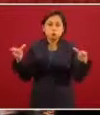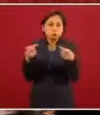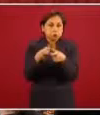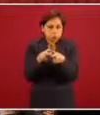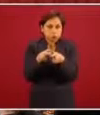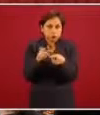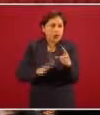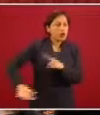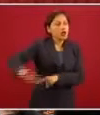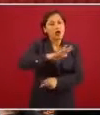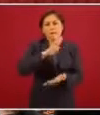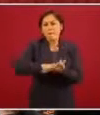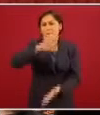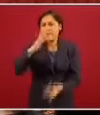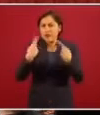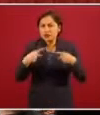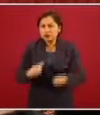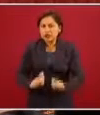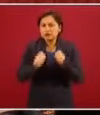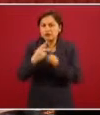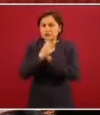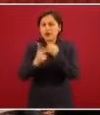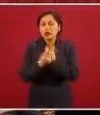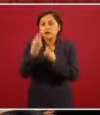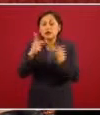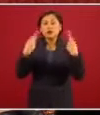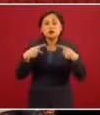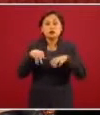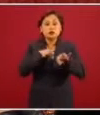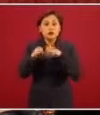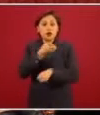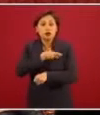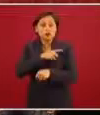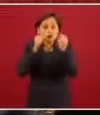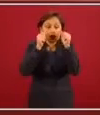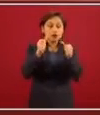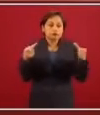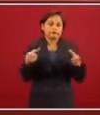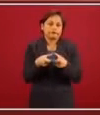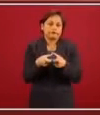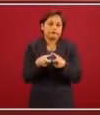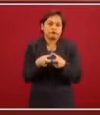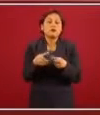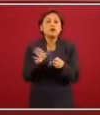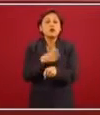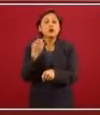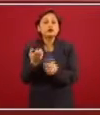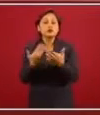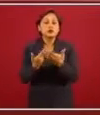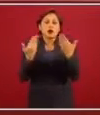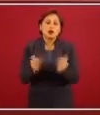lo comentamos desde enero, cuando hablábamos de la transformación del sistema. Entonces, cuando llega un evento como este, que es un